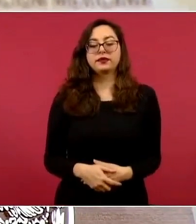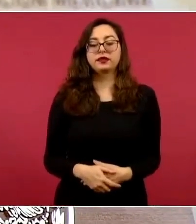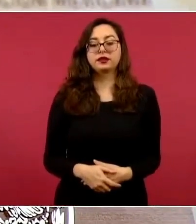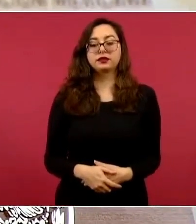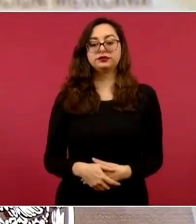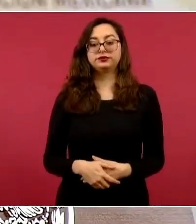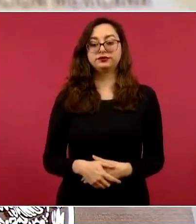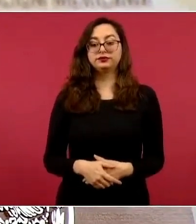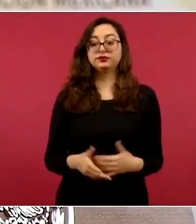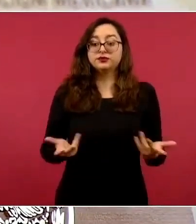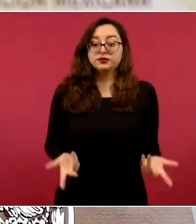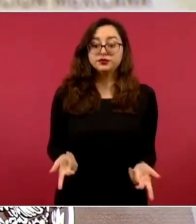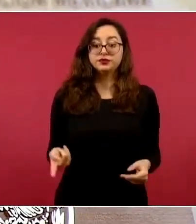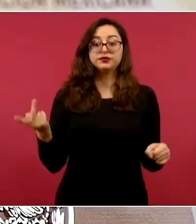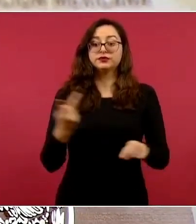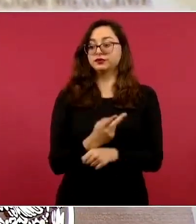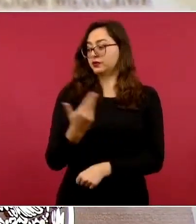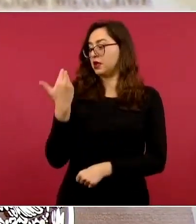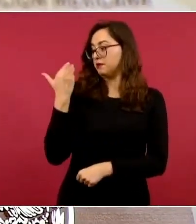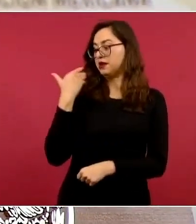en la marcha?